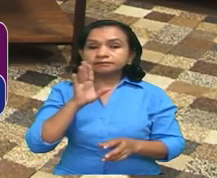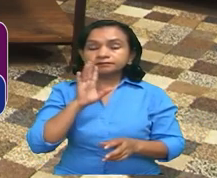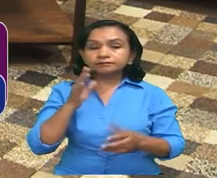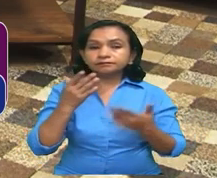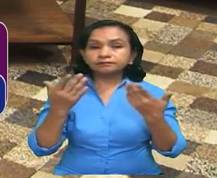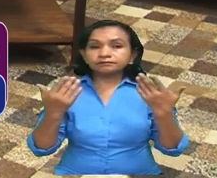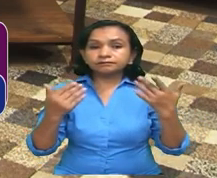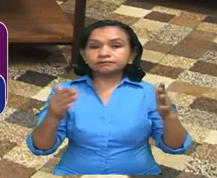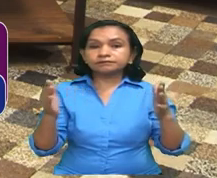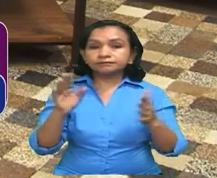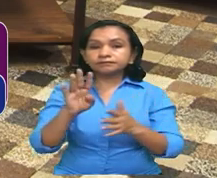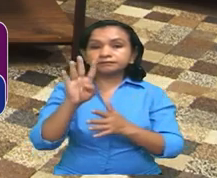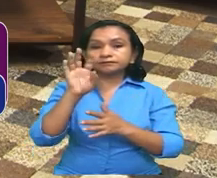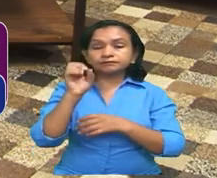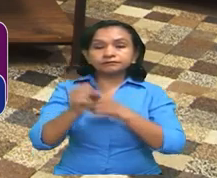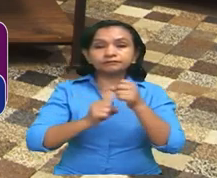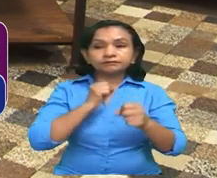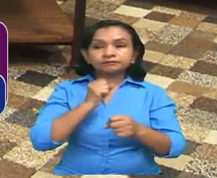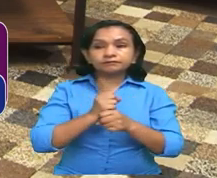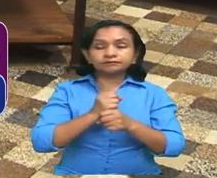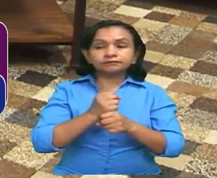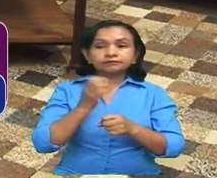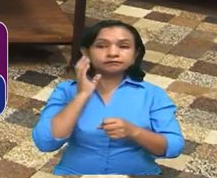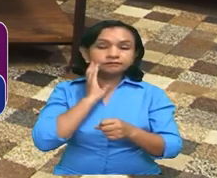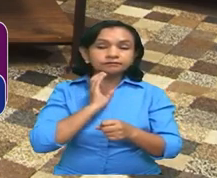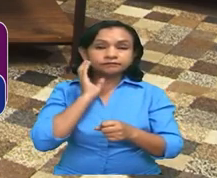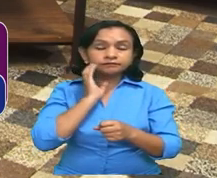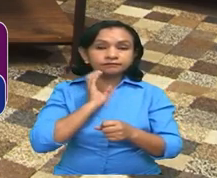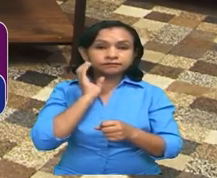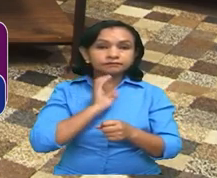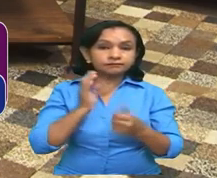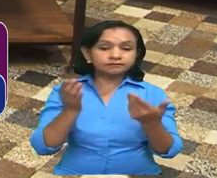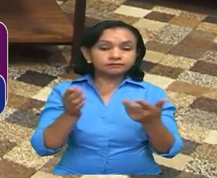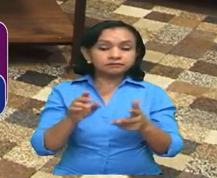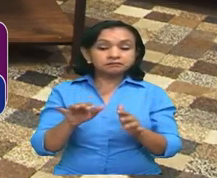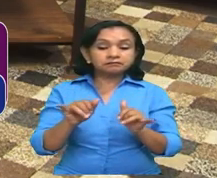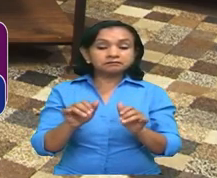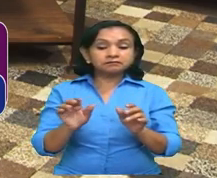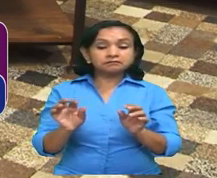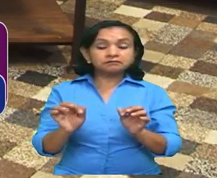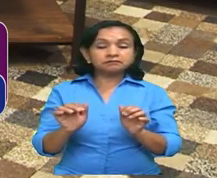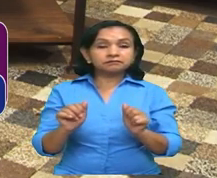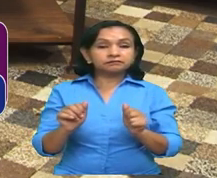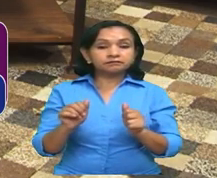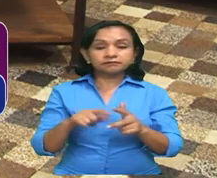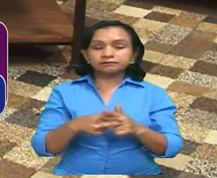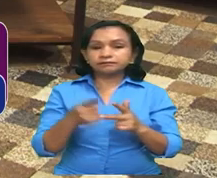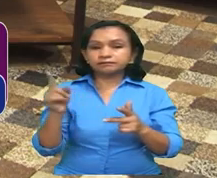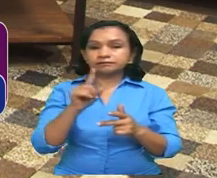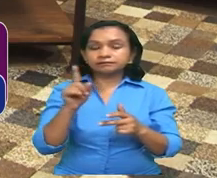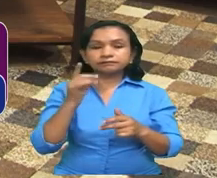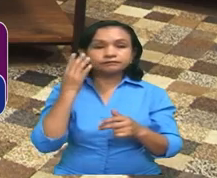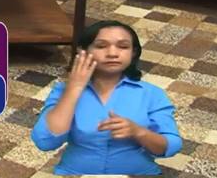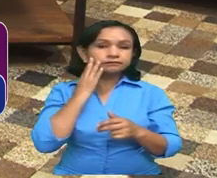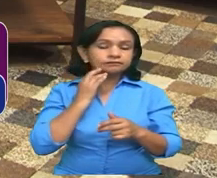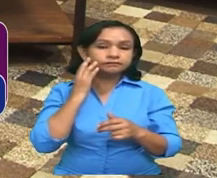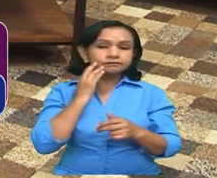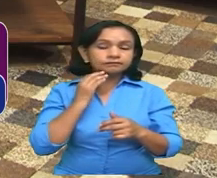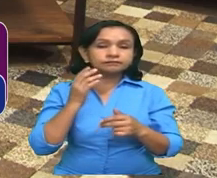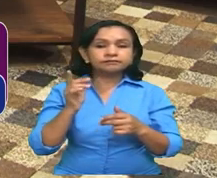los resultados. De hecho, se han incrementado las llegadas de visitantes por parte del país que han venido a conocer nuestras